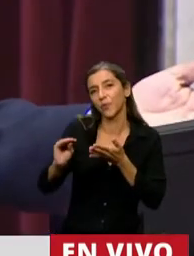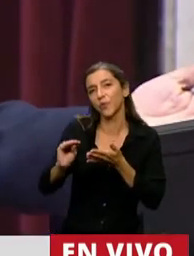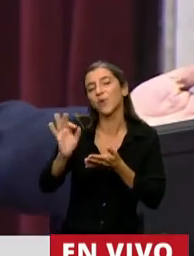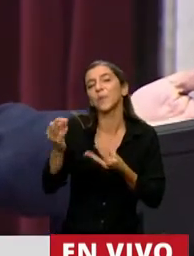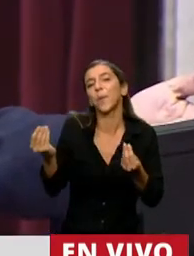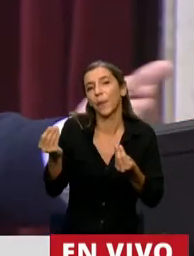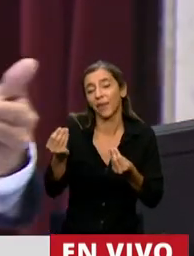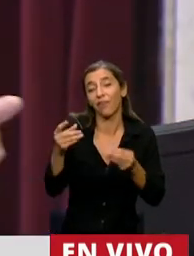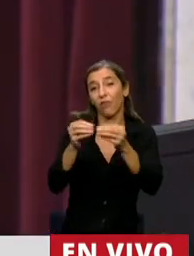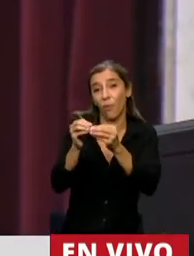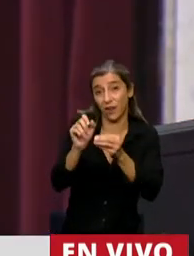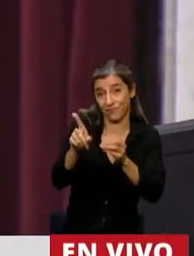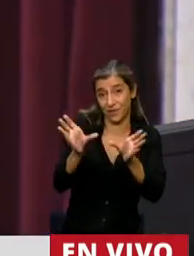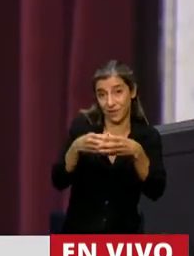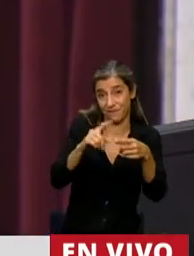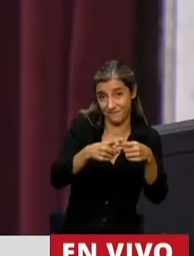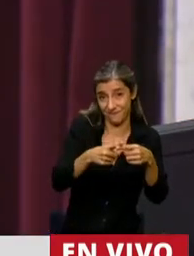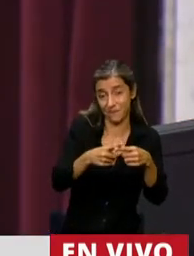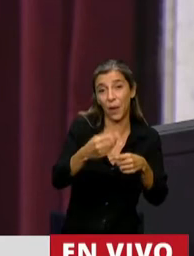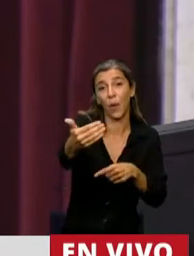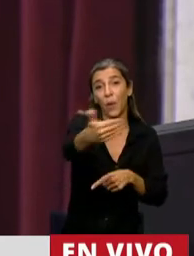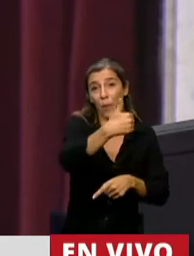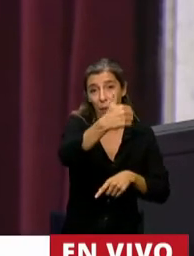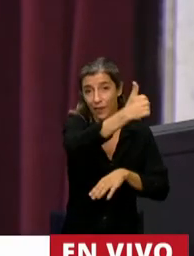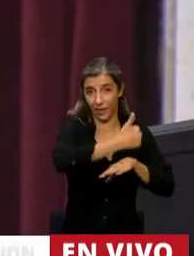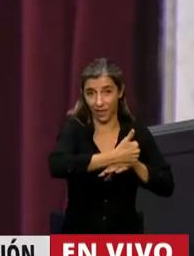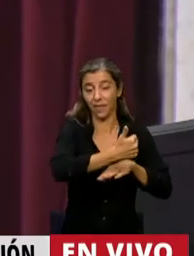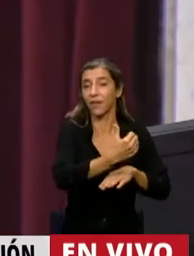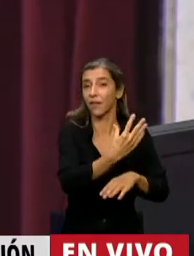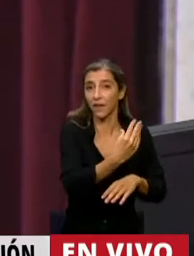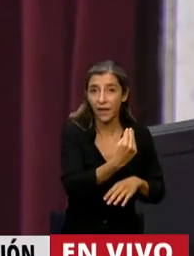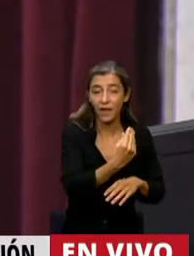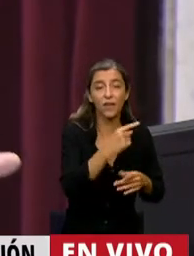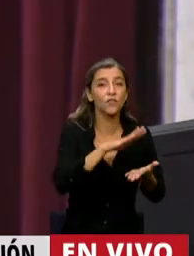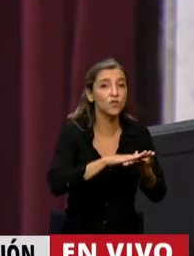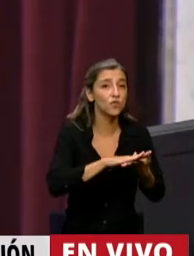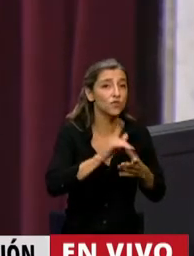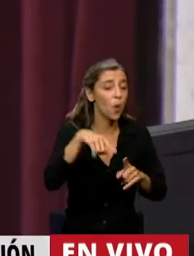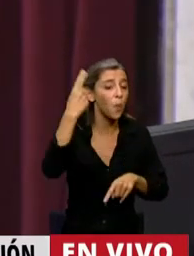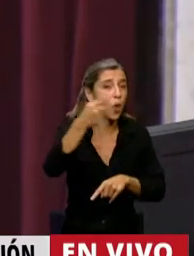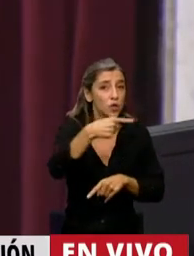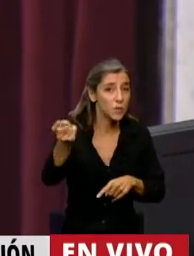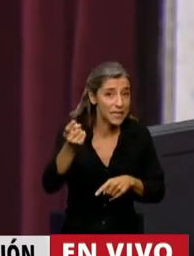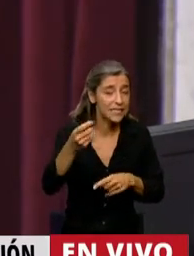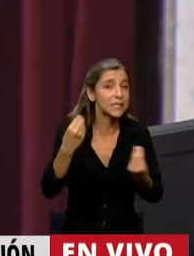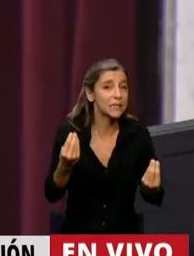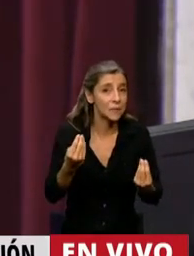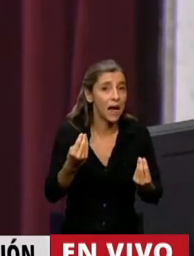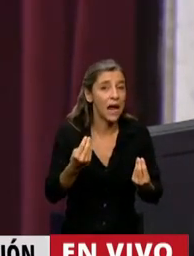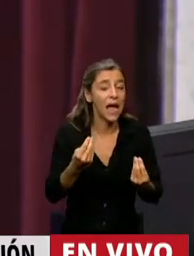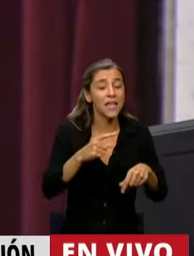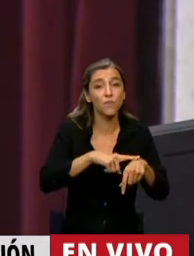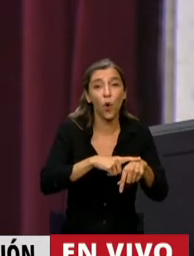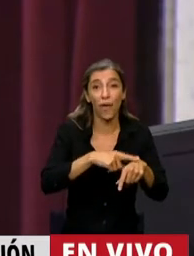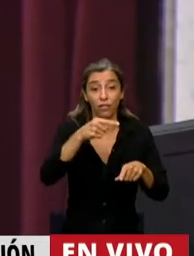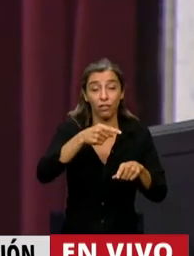compañero suyo de bloque. Sí. Vino, me hizo un planteo respecto al funcionamiento de la semana que viene y al final, cuando se iba, me hizo